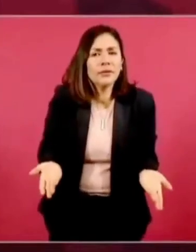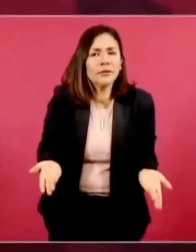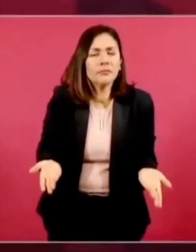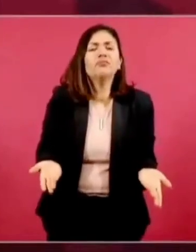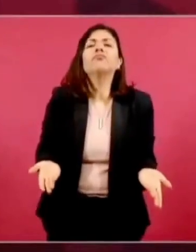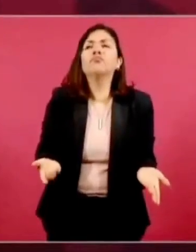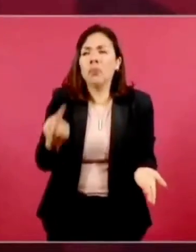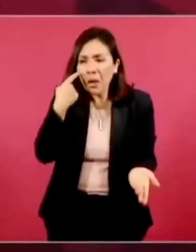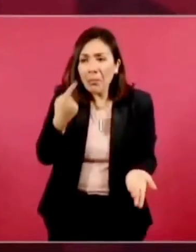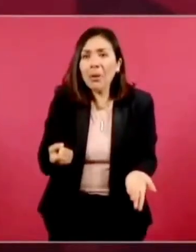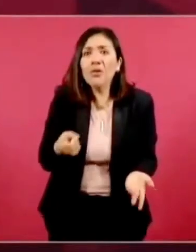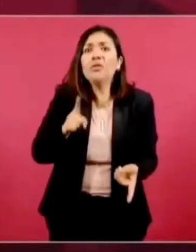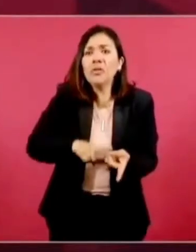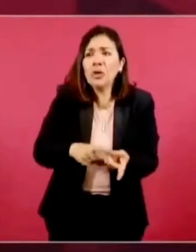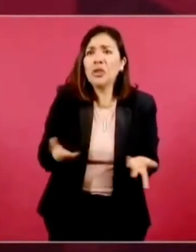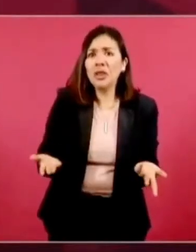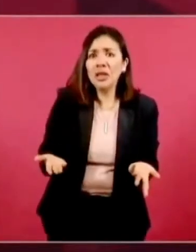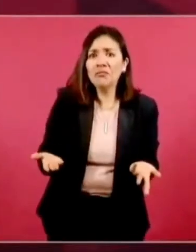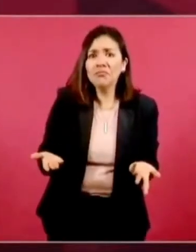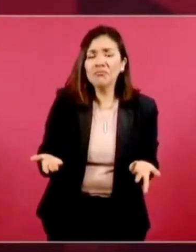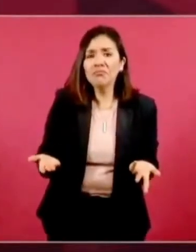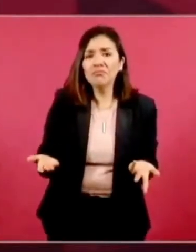¿dónde están?